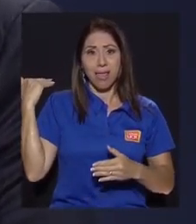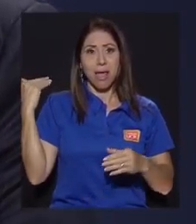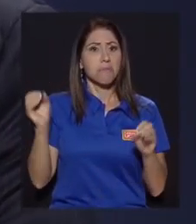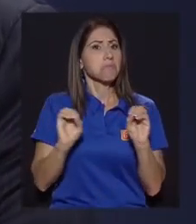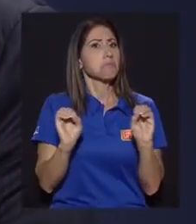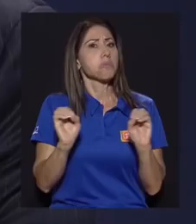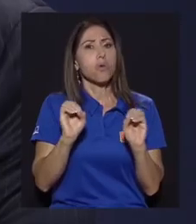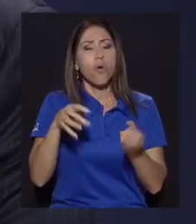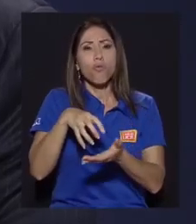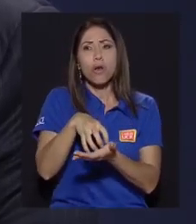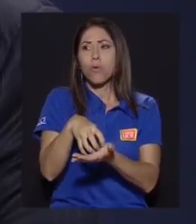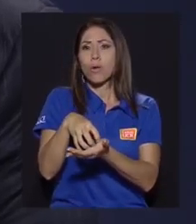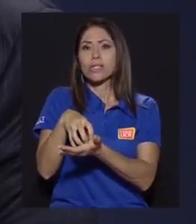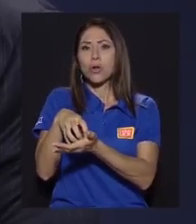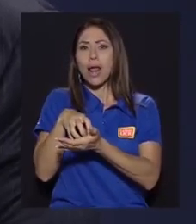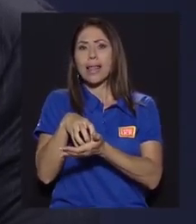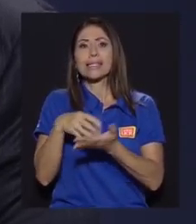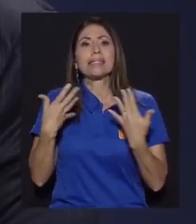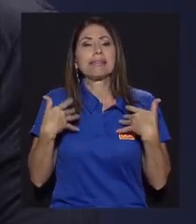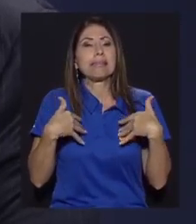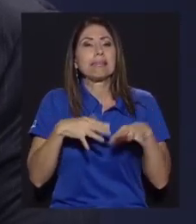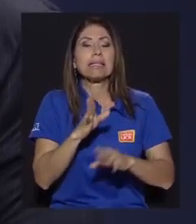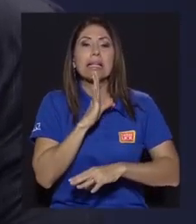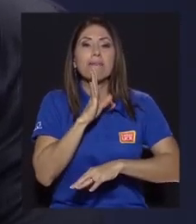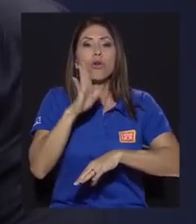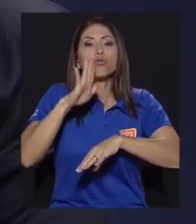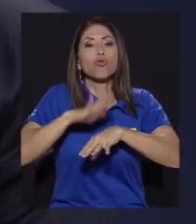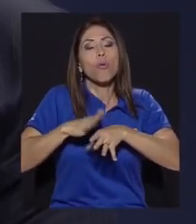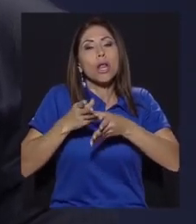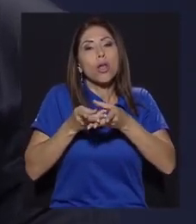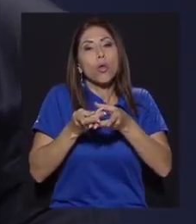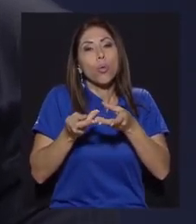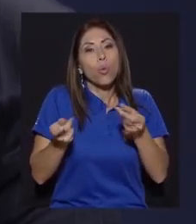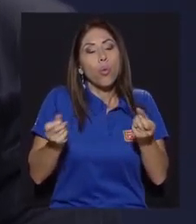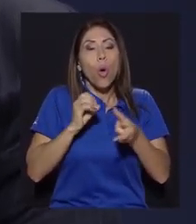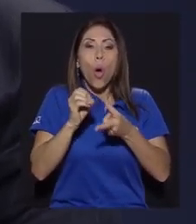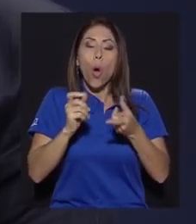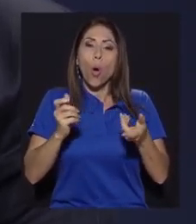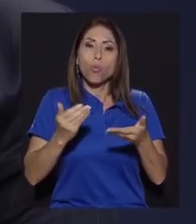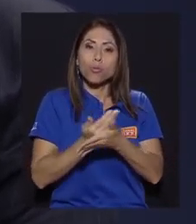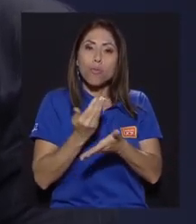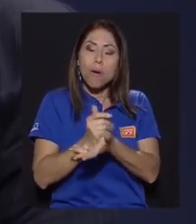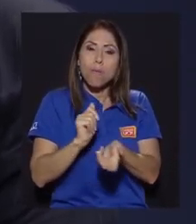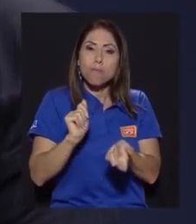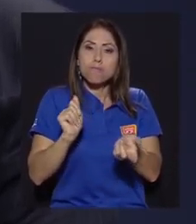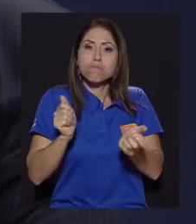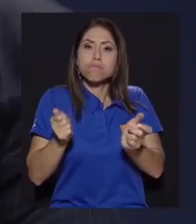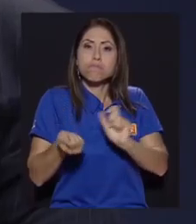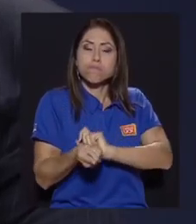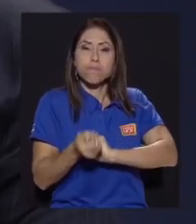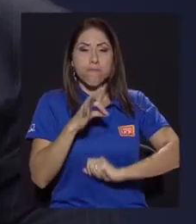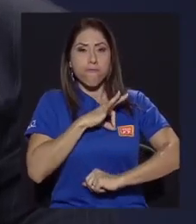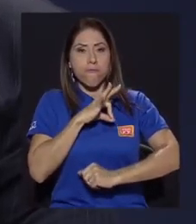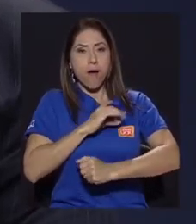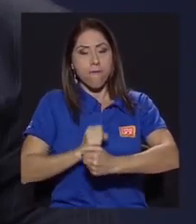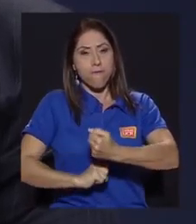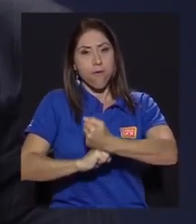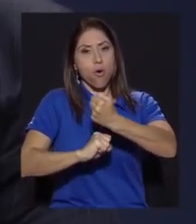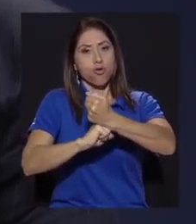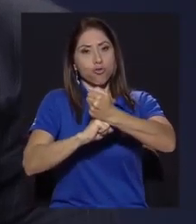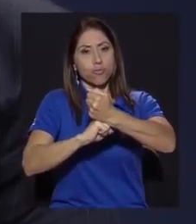ni siquiera se habló de enmendar las o de reformar las en favor de la obligación constitucional